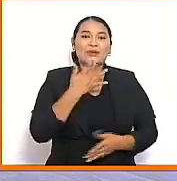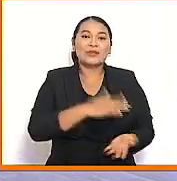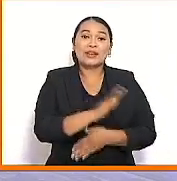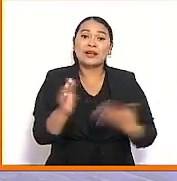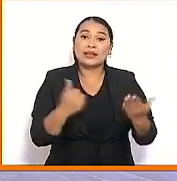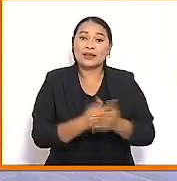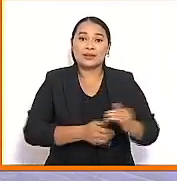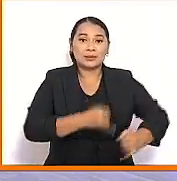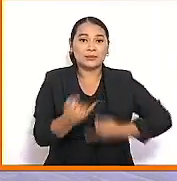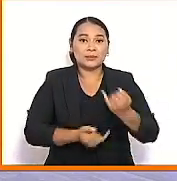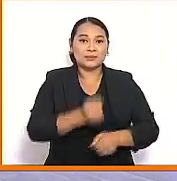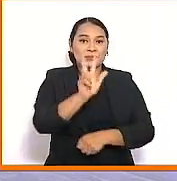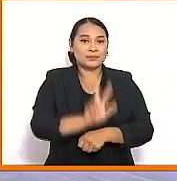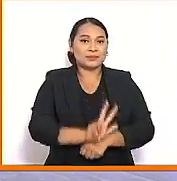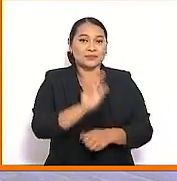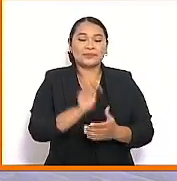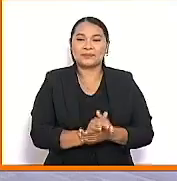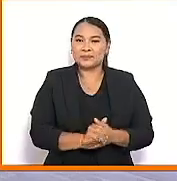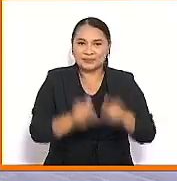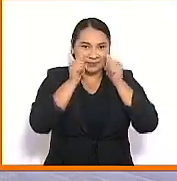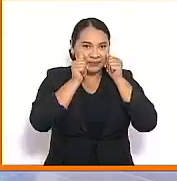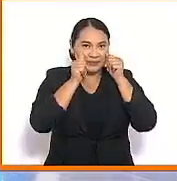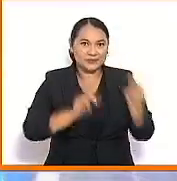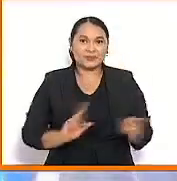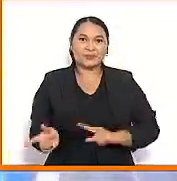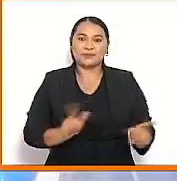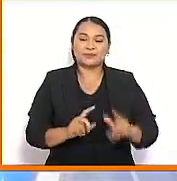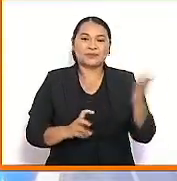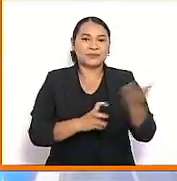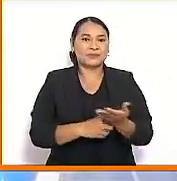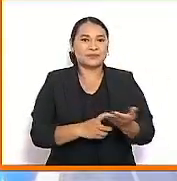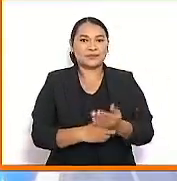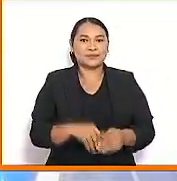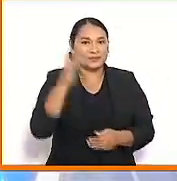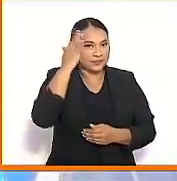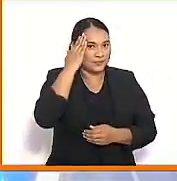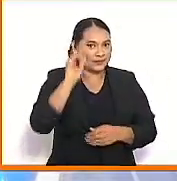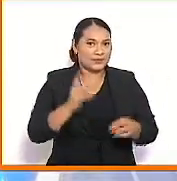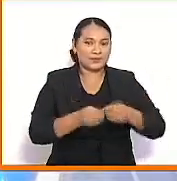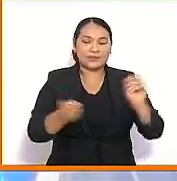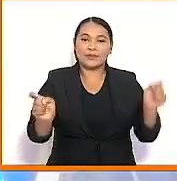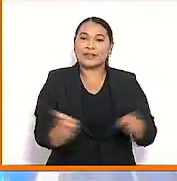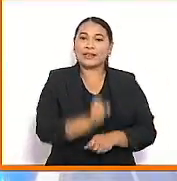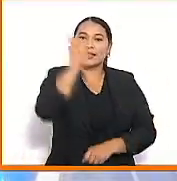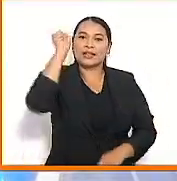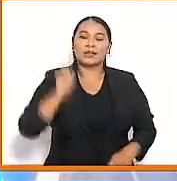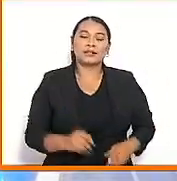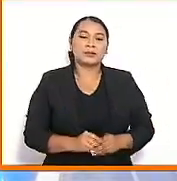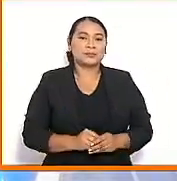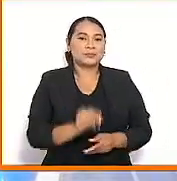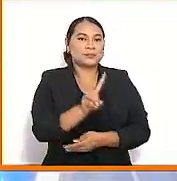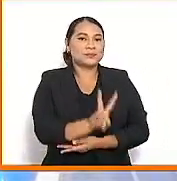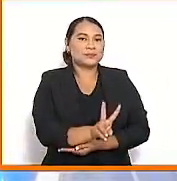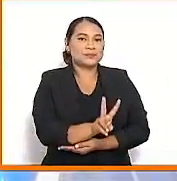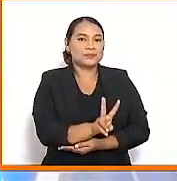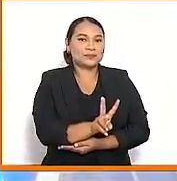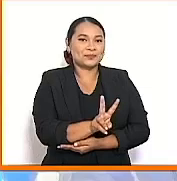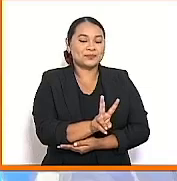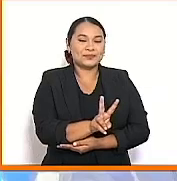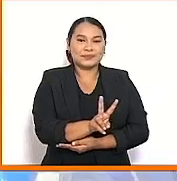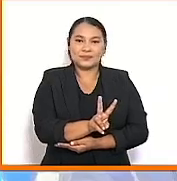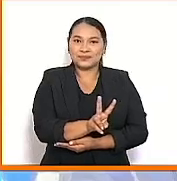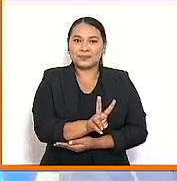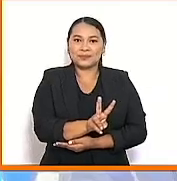Juga 3. Atentos, espero que tengas tu boleto en mano porque se viene tu primer dígito y este es el 2. Segundo dígito,